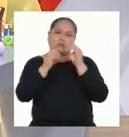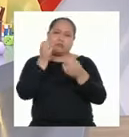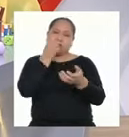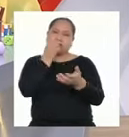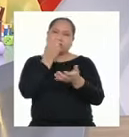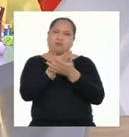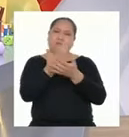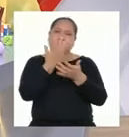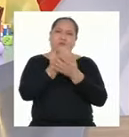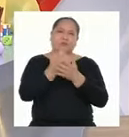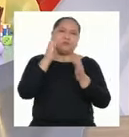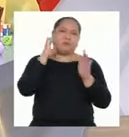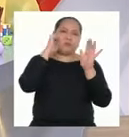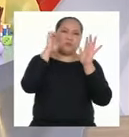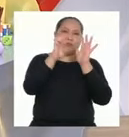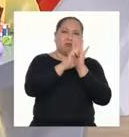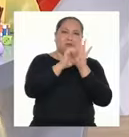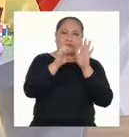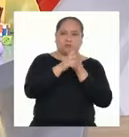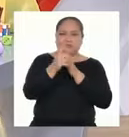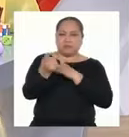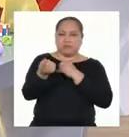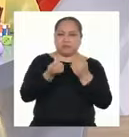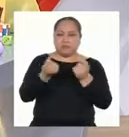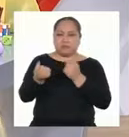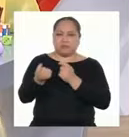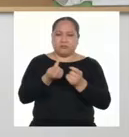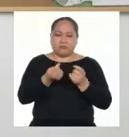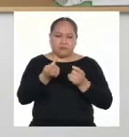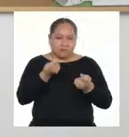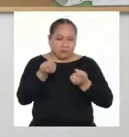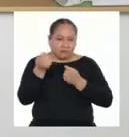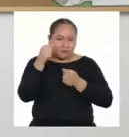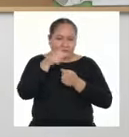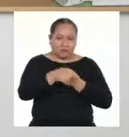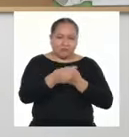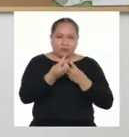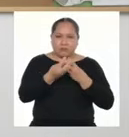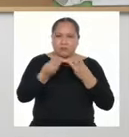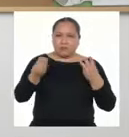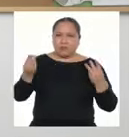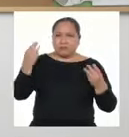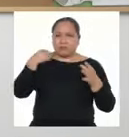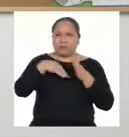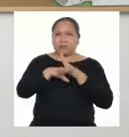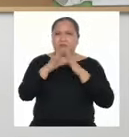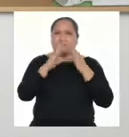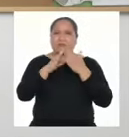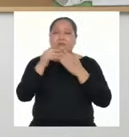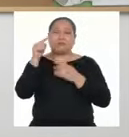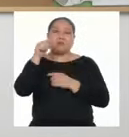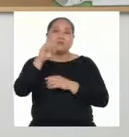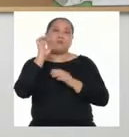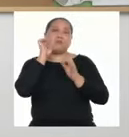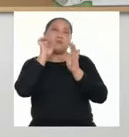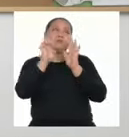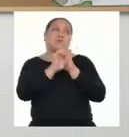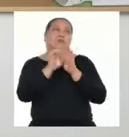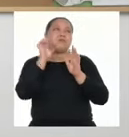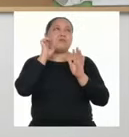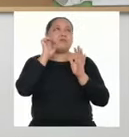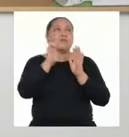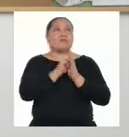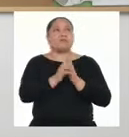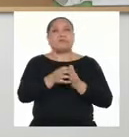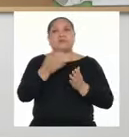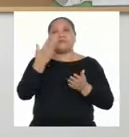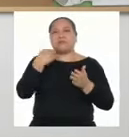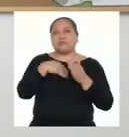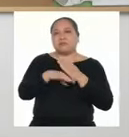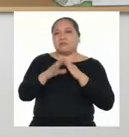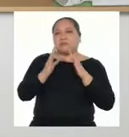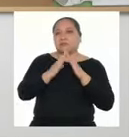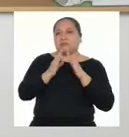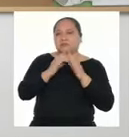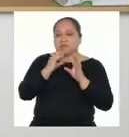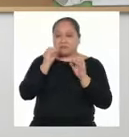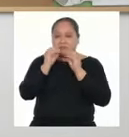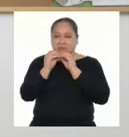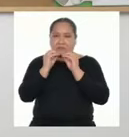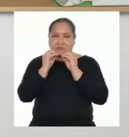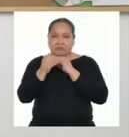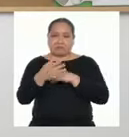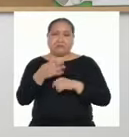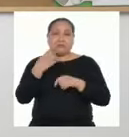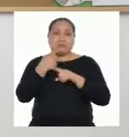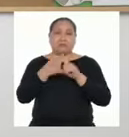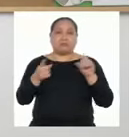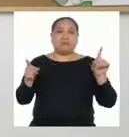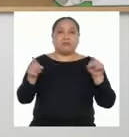gestión adecuada del material en la comunidad. Esos ejemplos pueden abarcar actividades desde casa. Sin